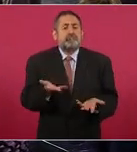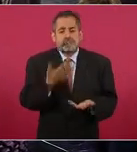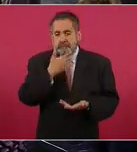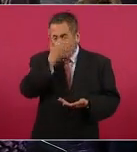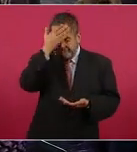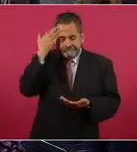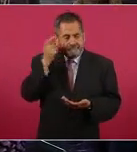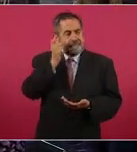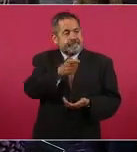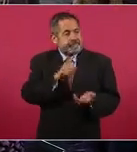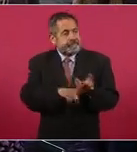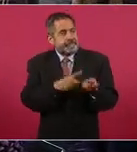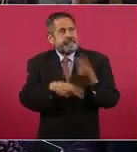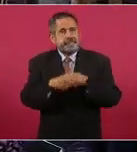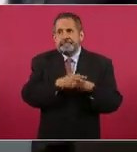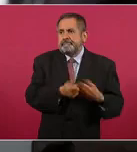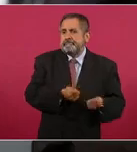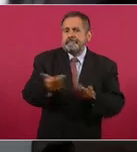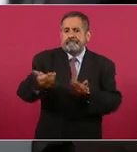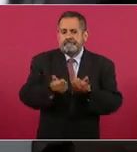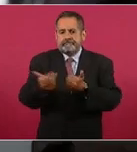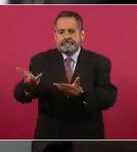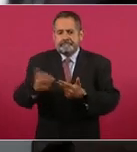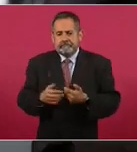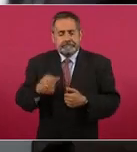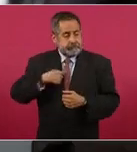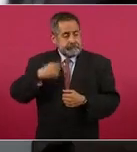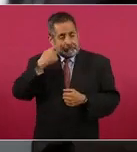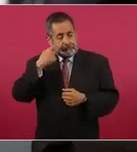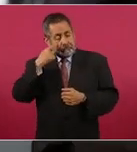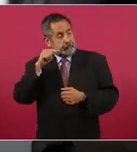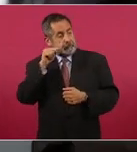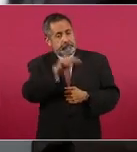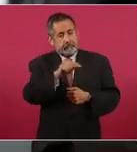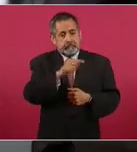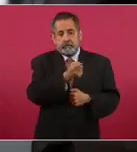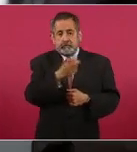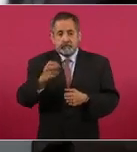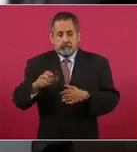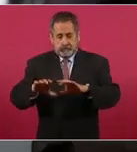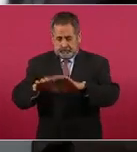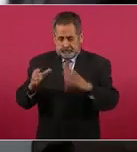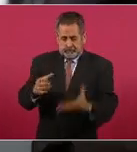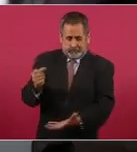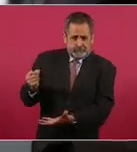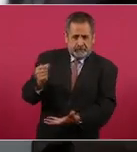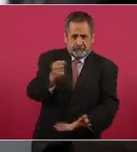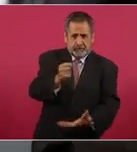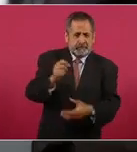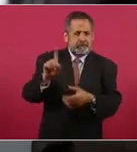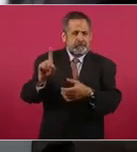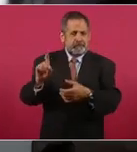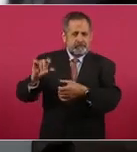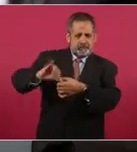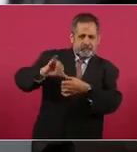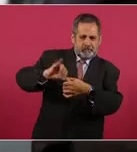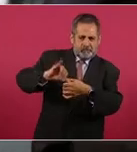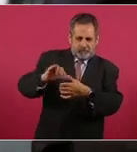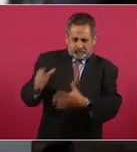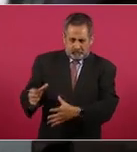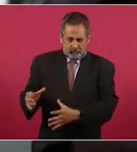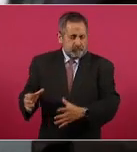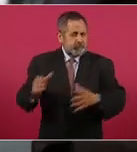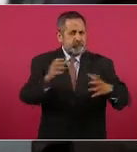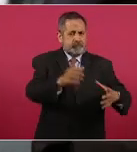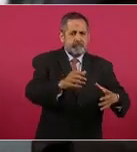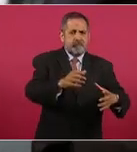llevar a la población. He visto que gente lleva garrafones de agua potable, los lleva a la,